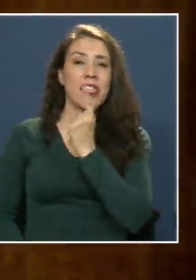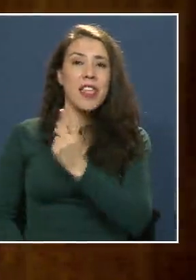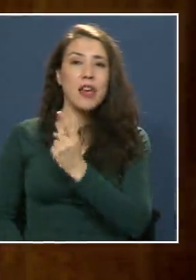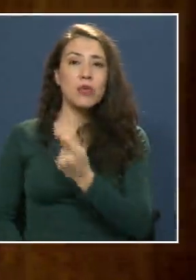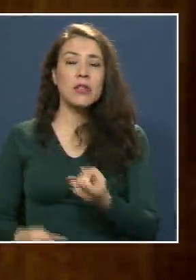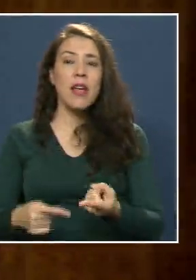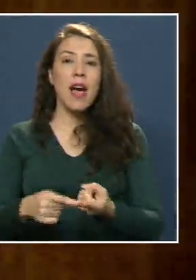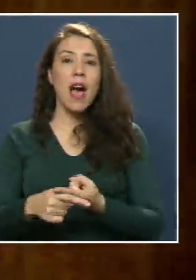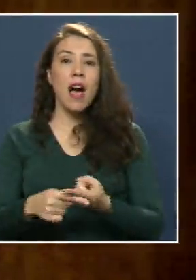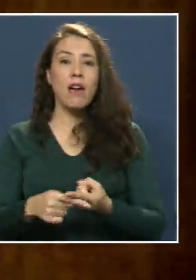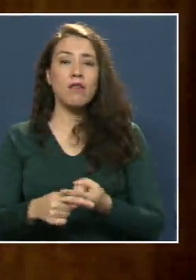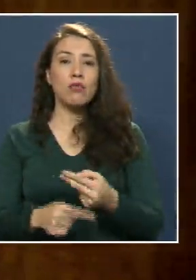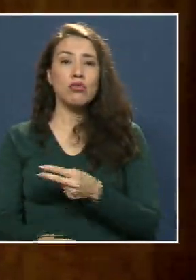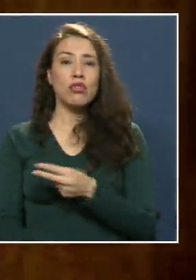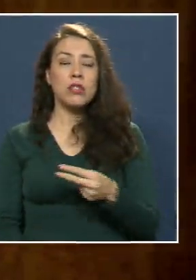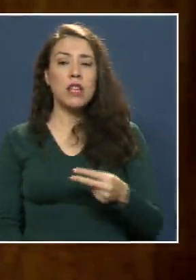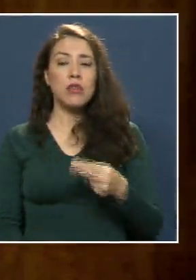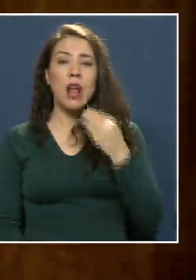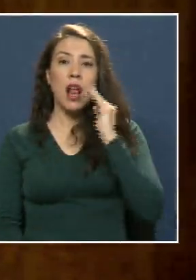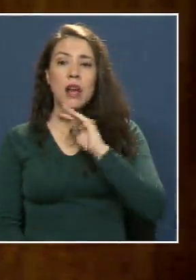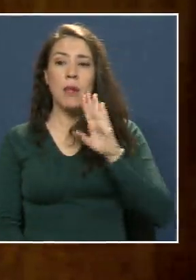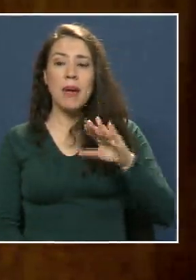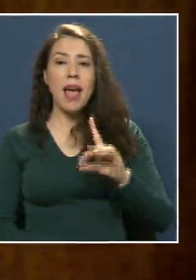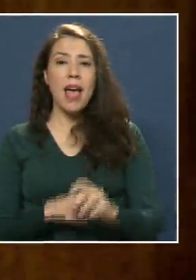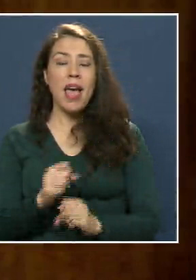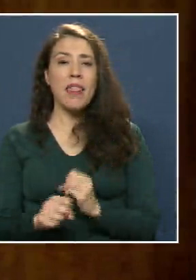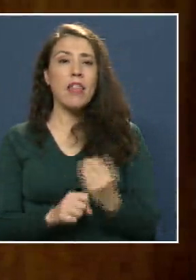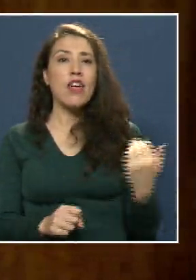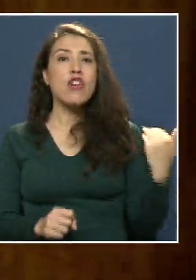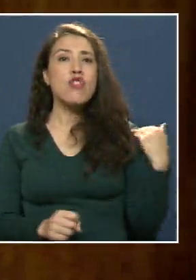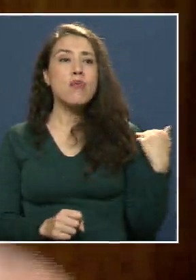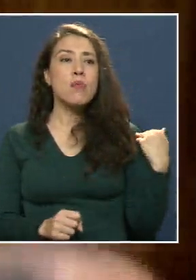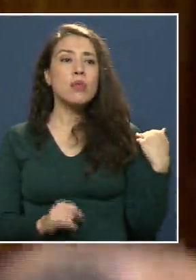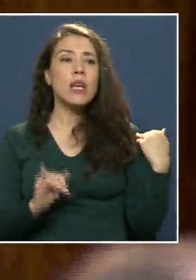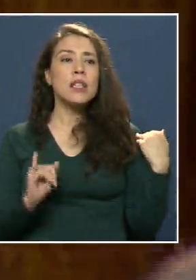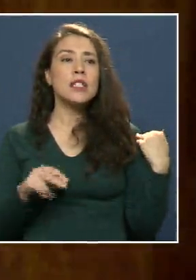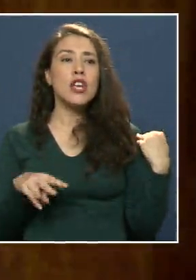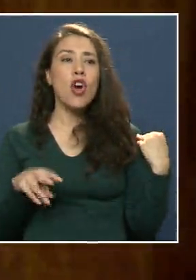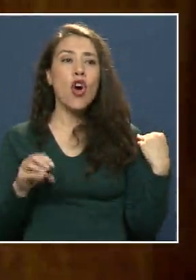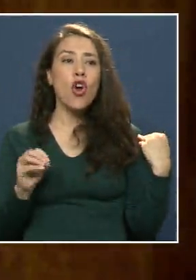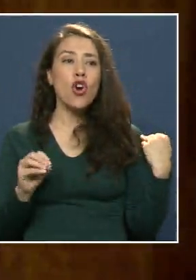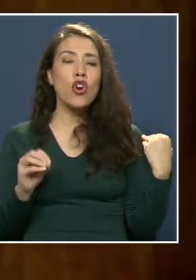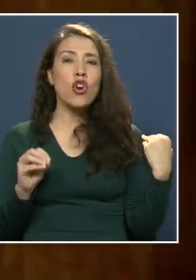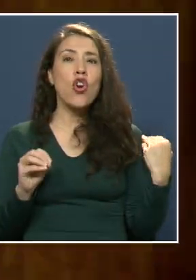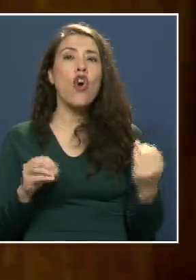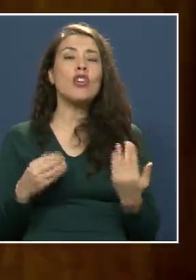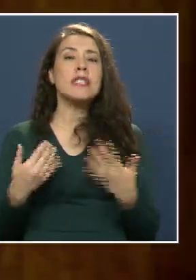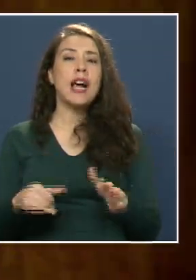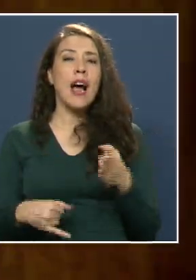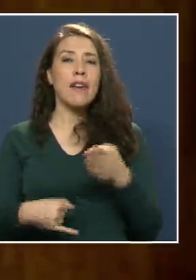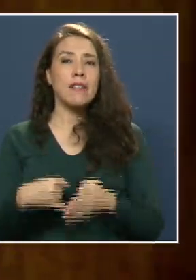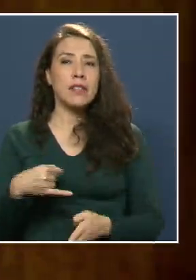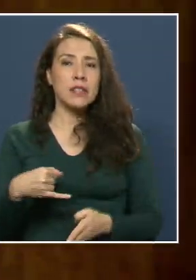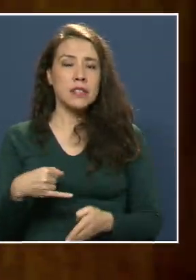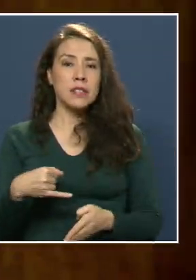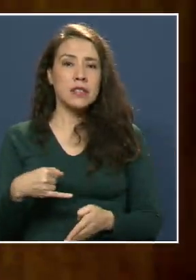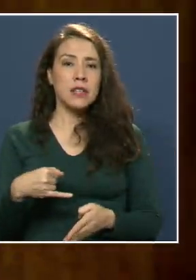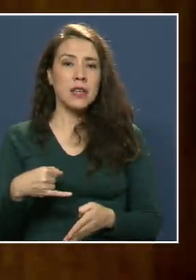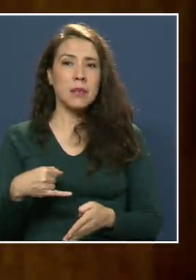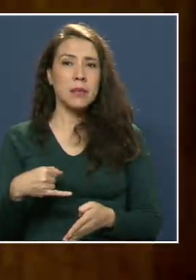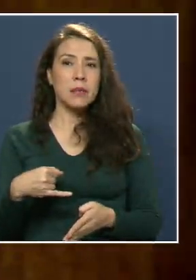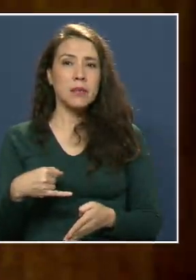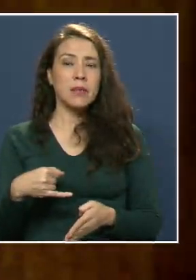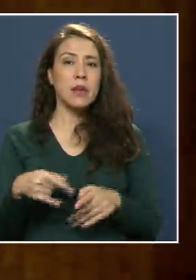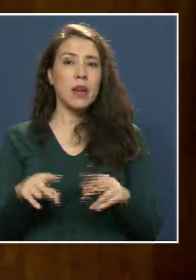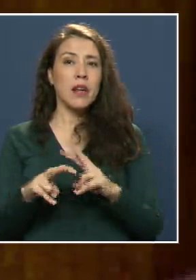de abuso sexual a menores sin importar si están o no están prescritos. Aunque esta